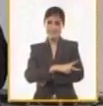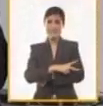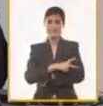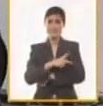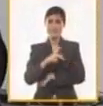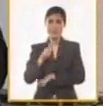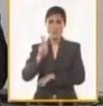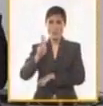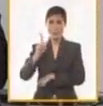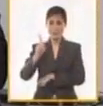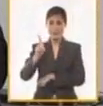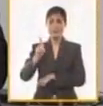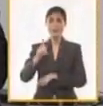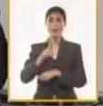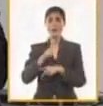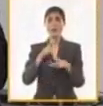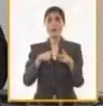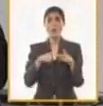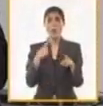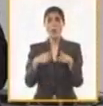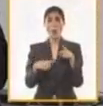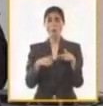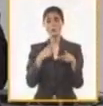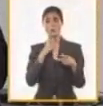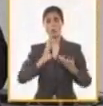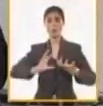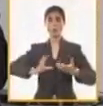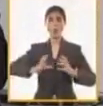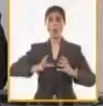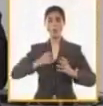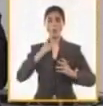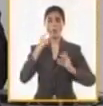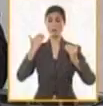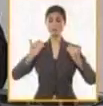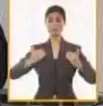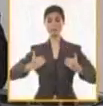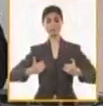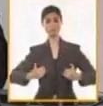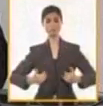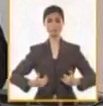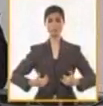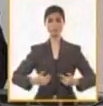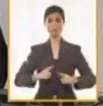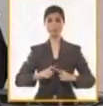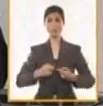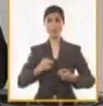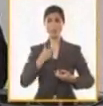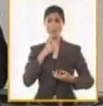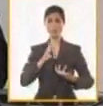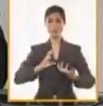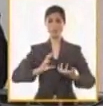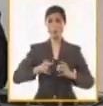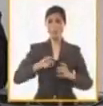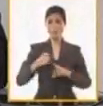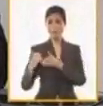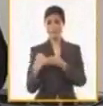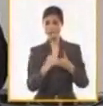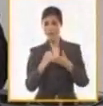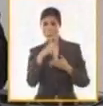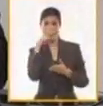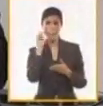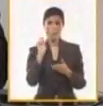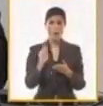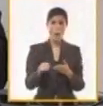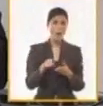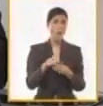Macron, los que habían mantenido un tono muy ríspido y muy activo en favor de Ucrania y de apoyo